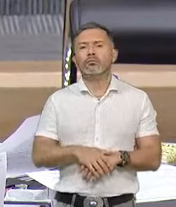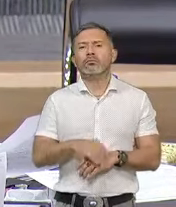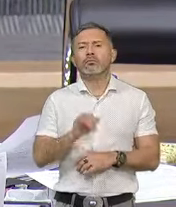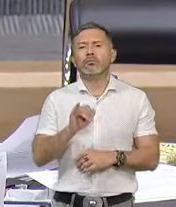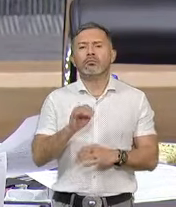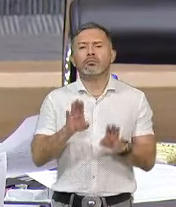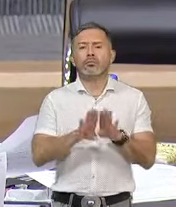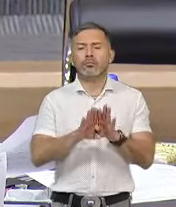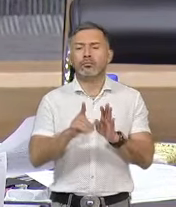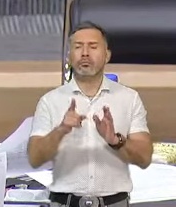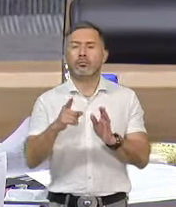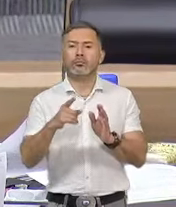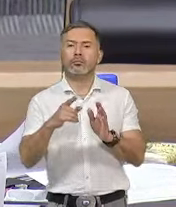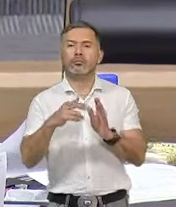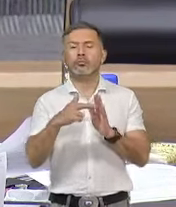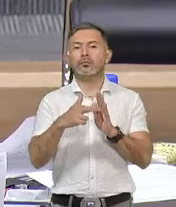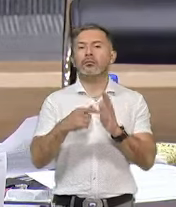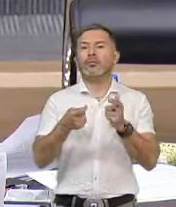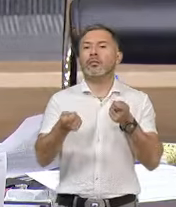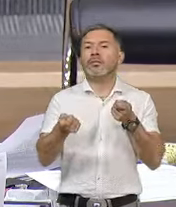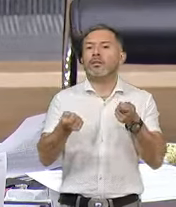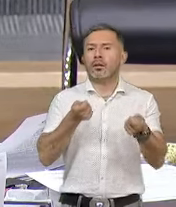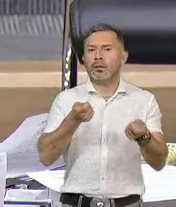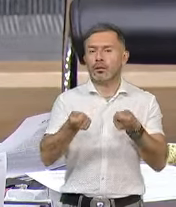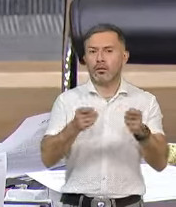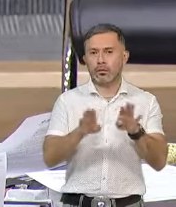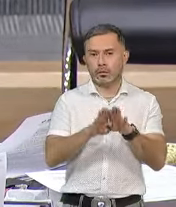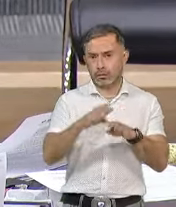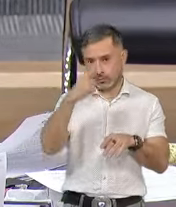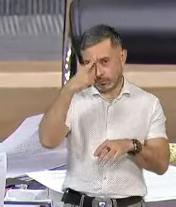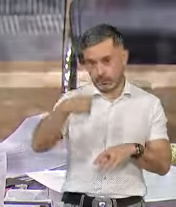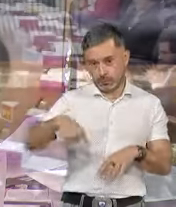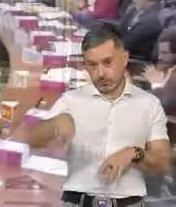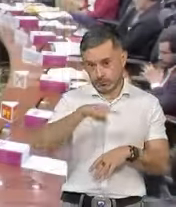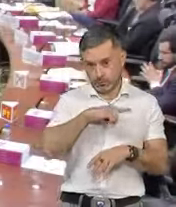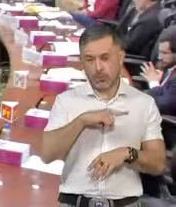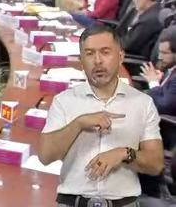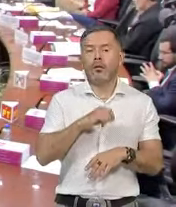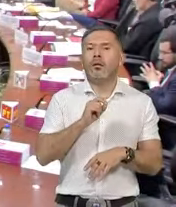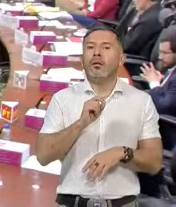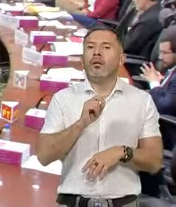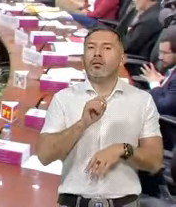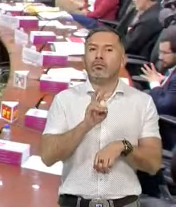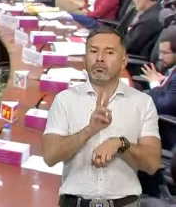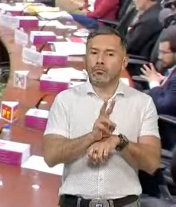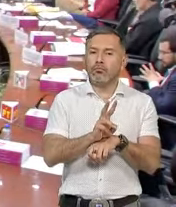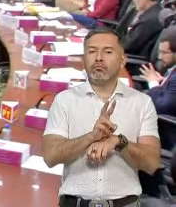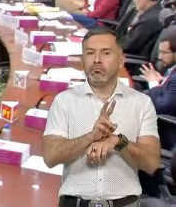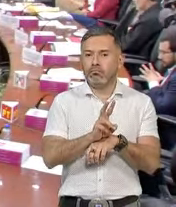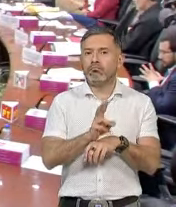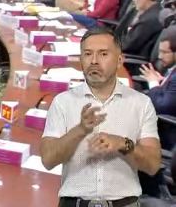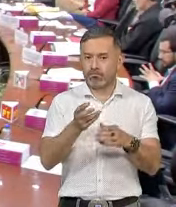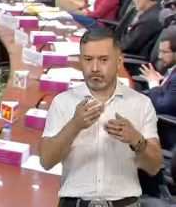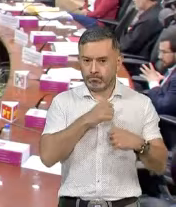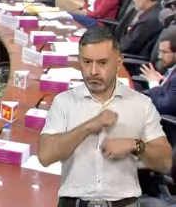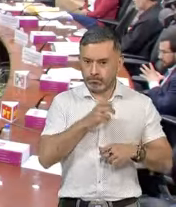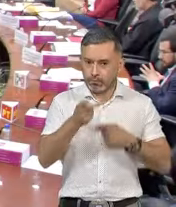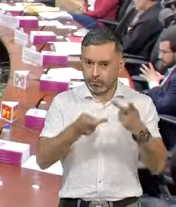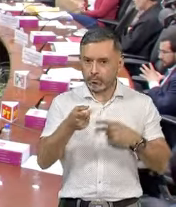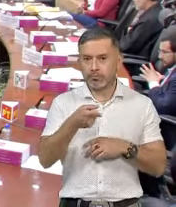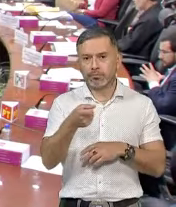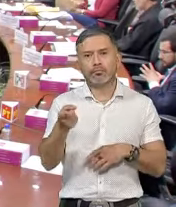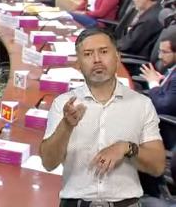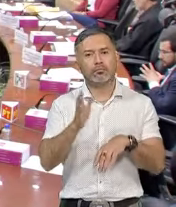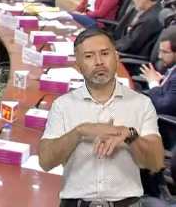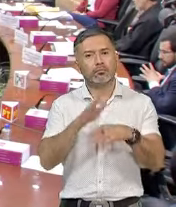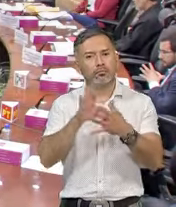cabo la moderación para que nosotros garanticemos un ejercicio que dé realmente elementos de información a